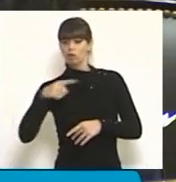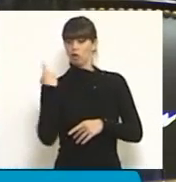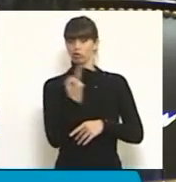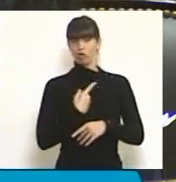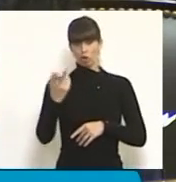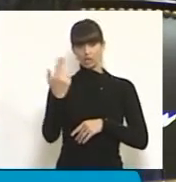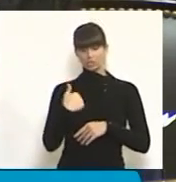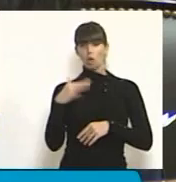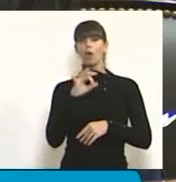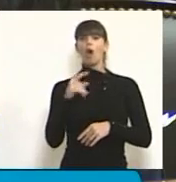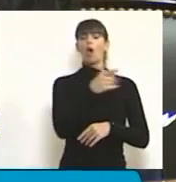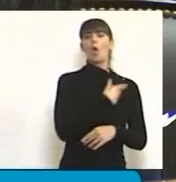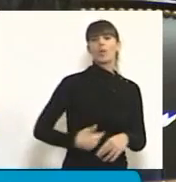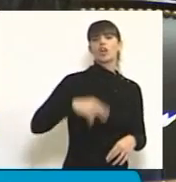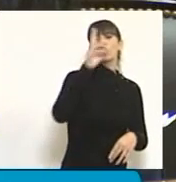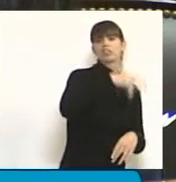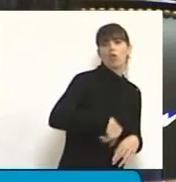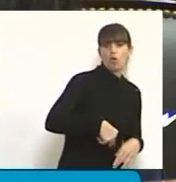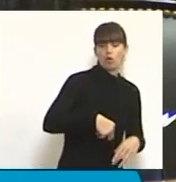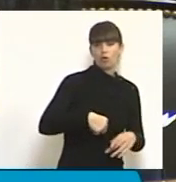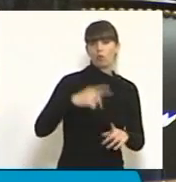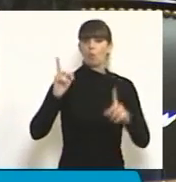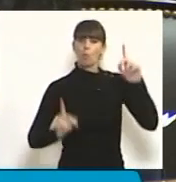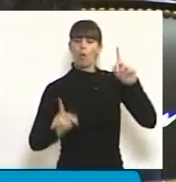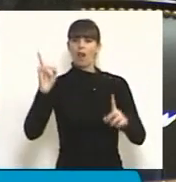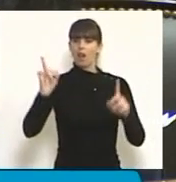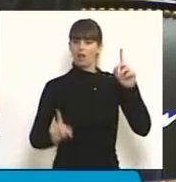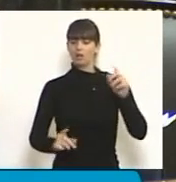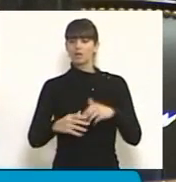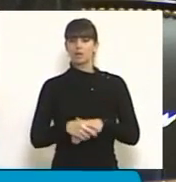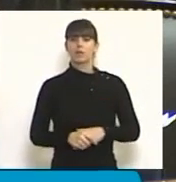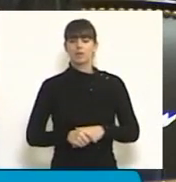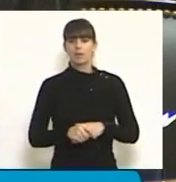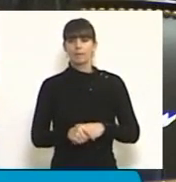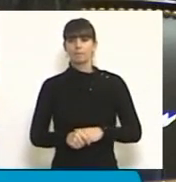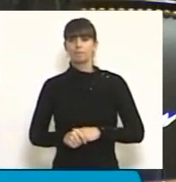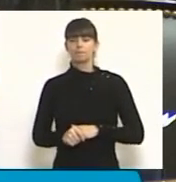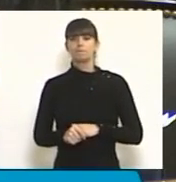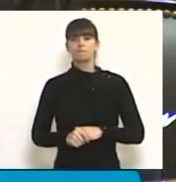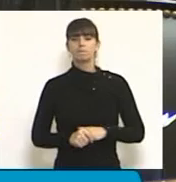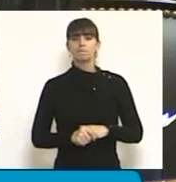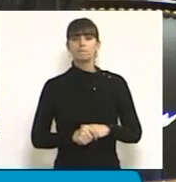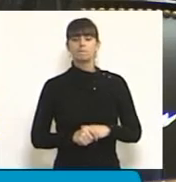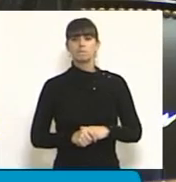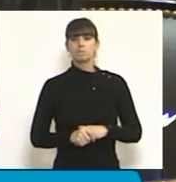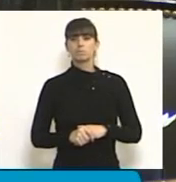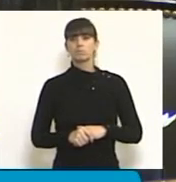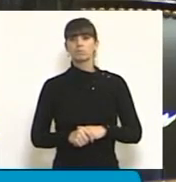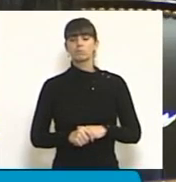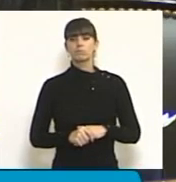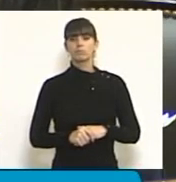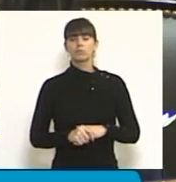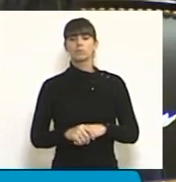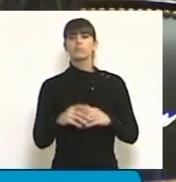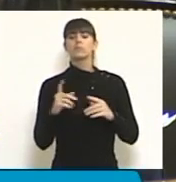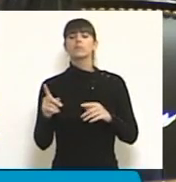una actitud crítica. De todas formas, en base